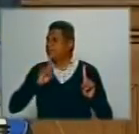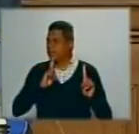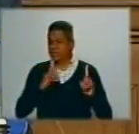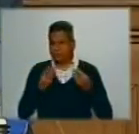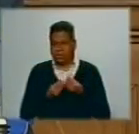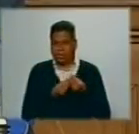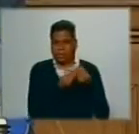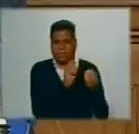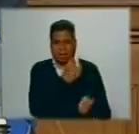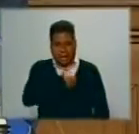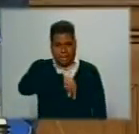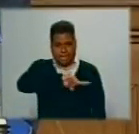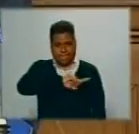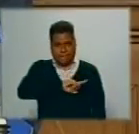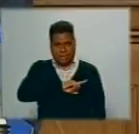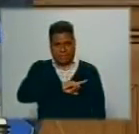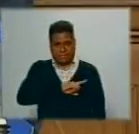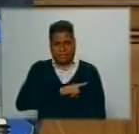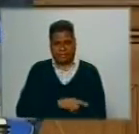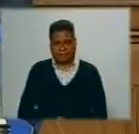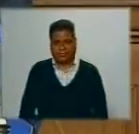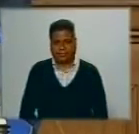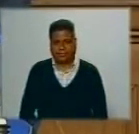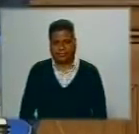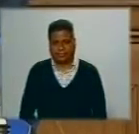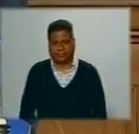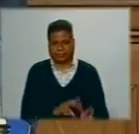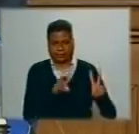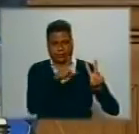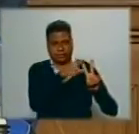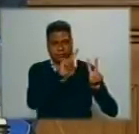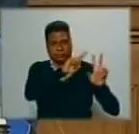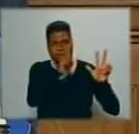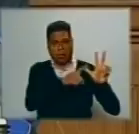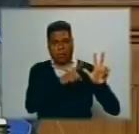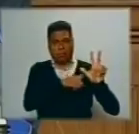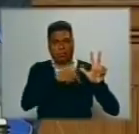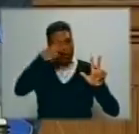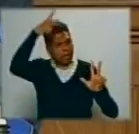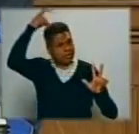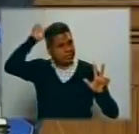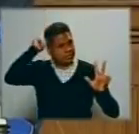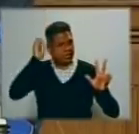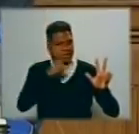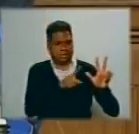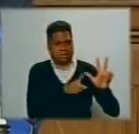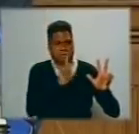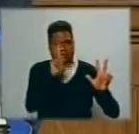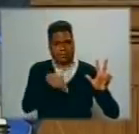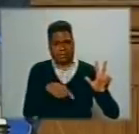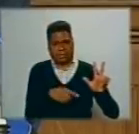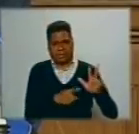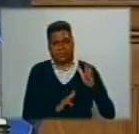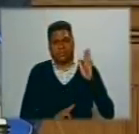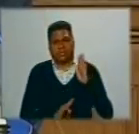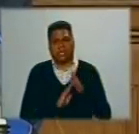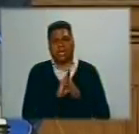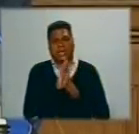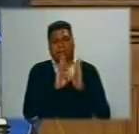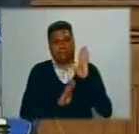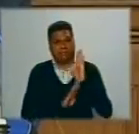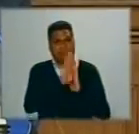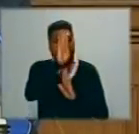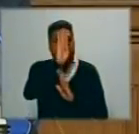expresidente José Luis Rodríguez Zapatero, junto a un grupo de cancilleres de la región, se ha desarrollado un proceso de